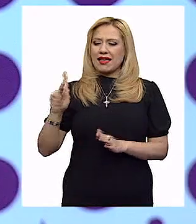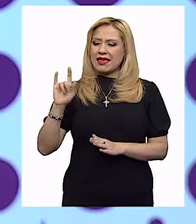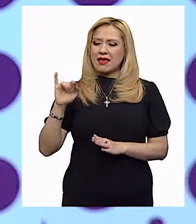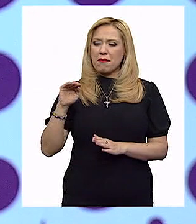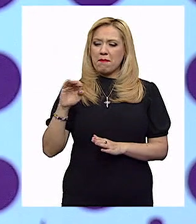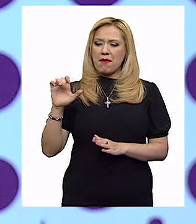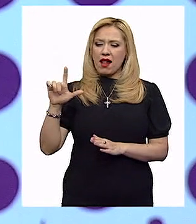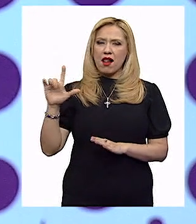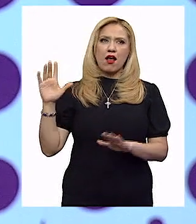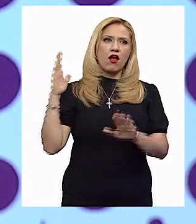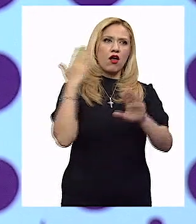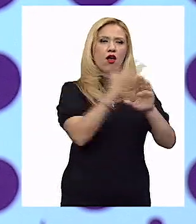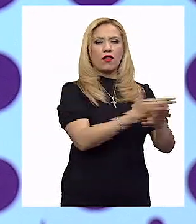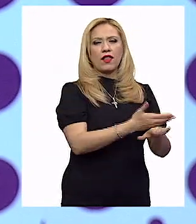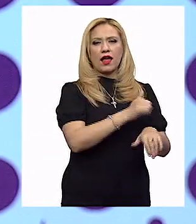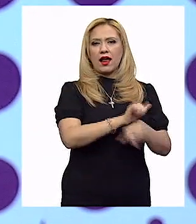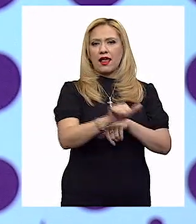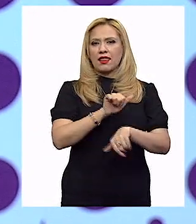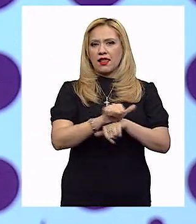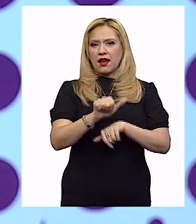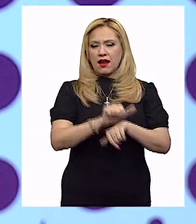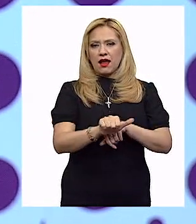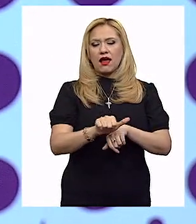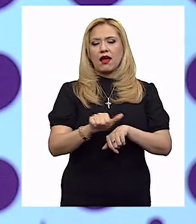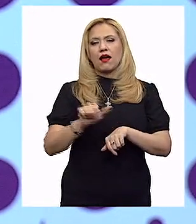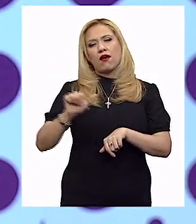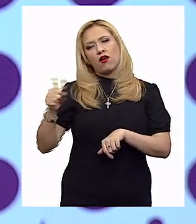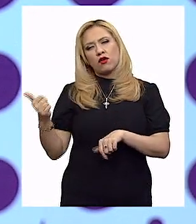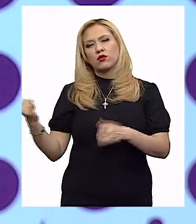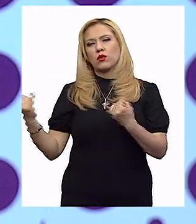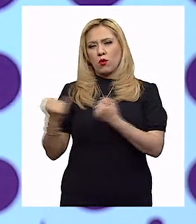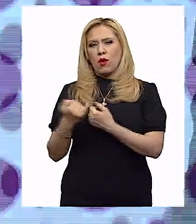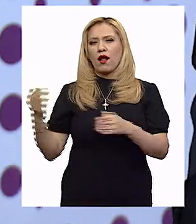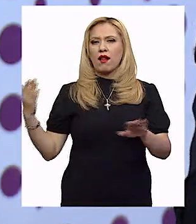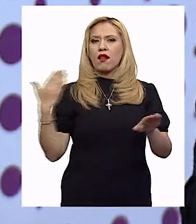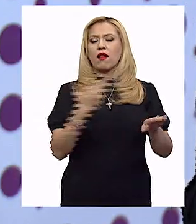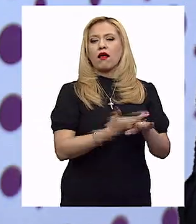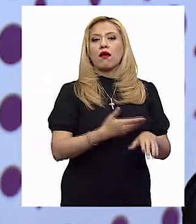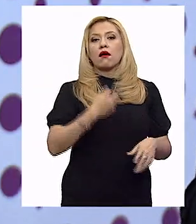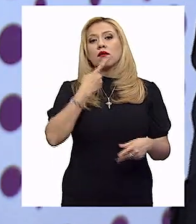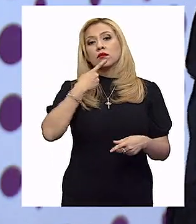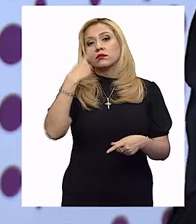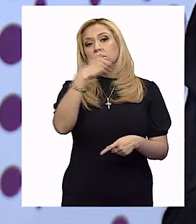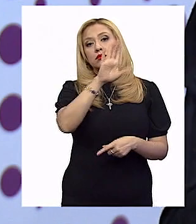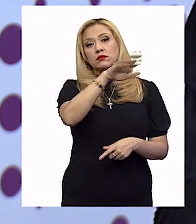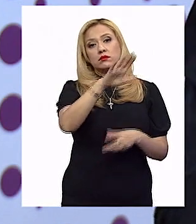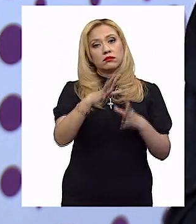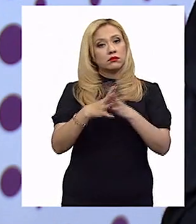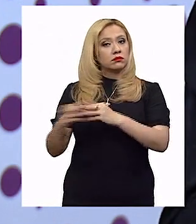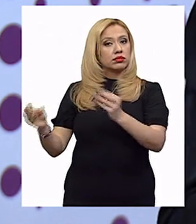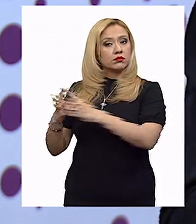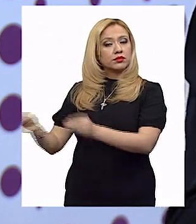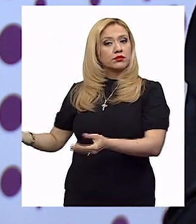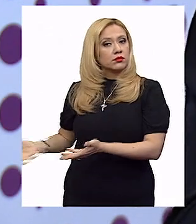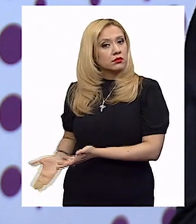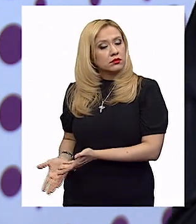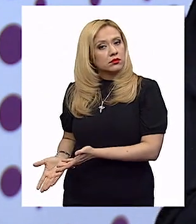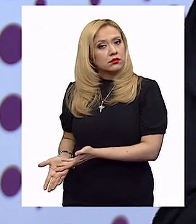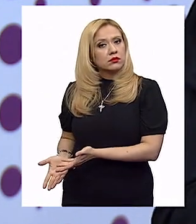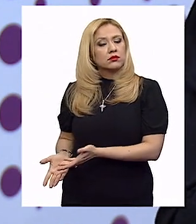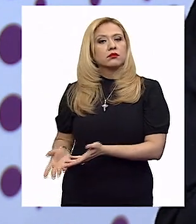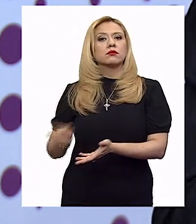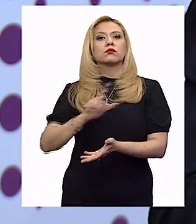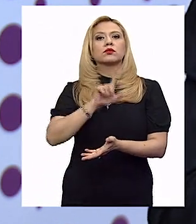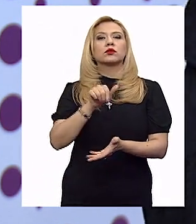el de Focaccio también, habían justo también denunciado actos de desapariciones forzadas y, bueno, el periodista